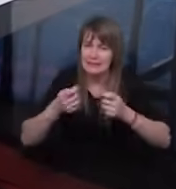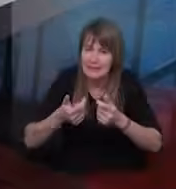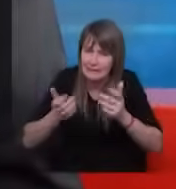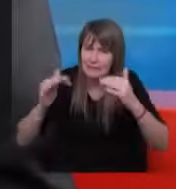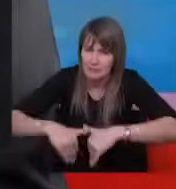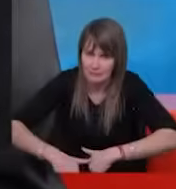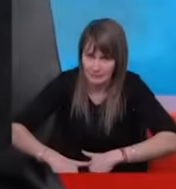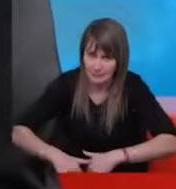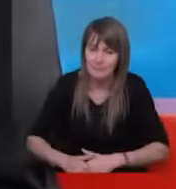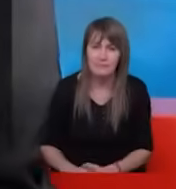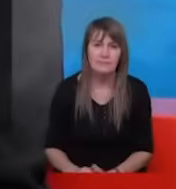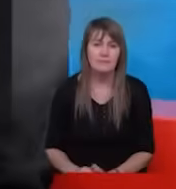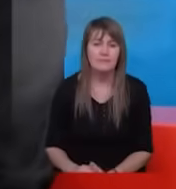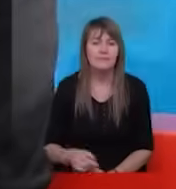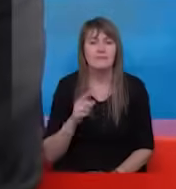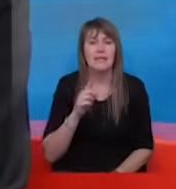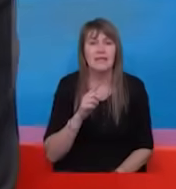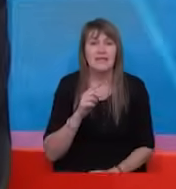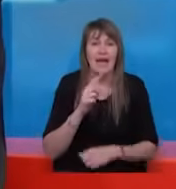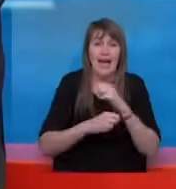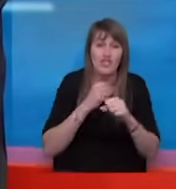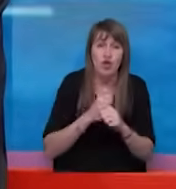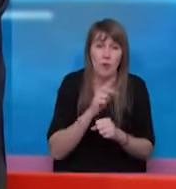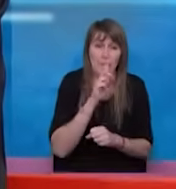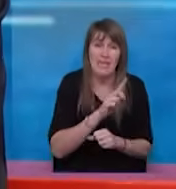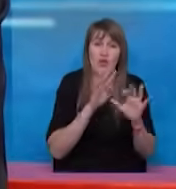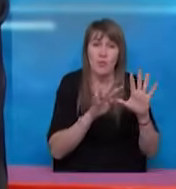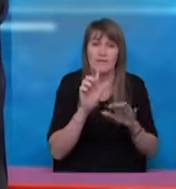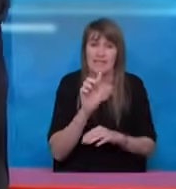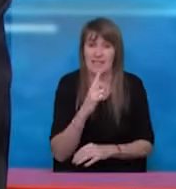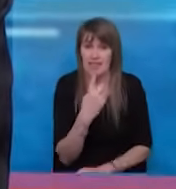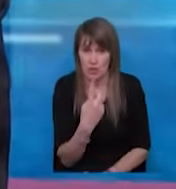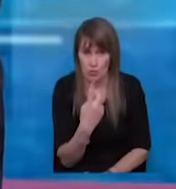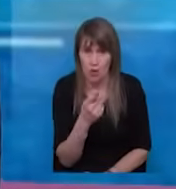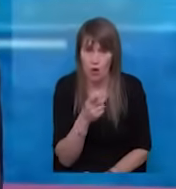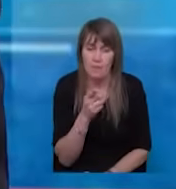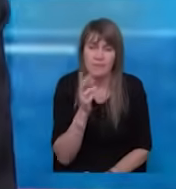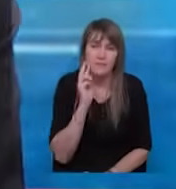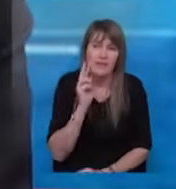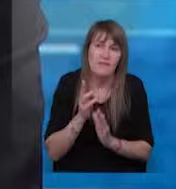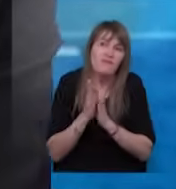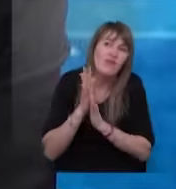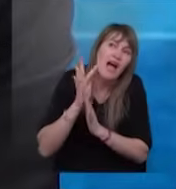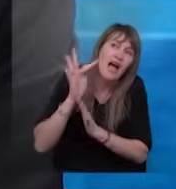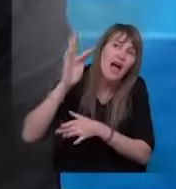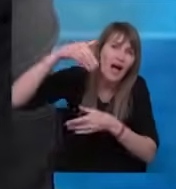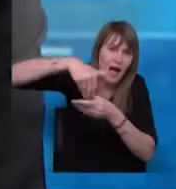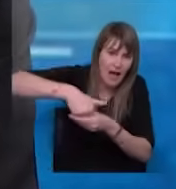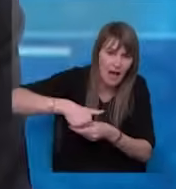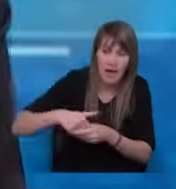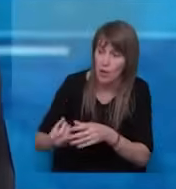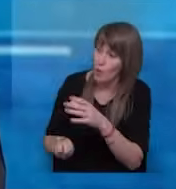ocurriendo allí en el año 71... era el horizonte eleccionario, la aparición del